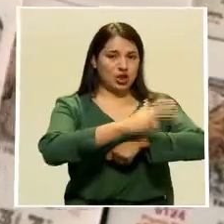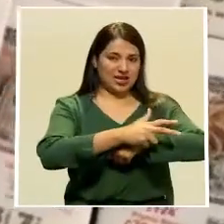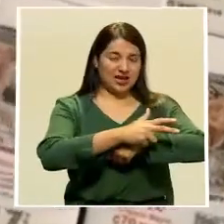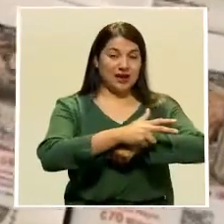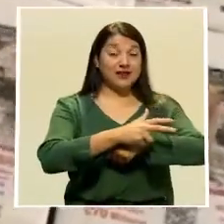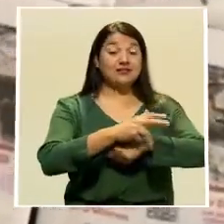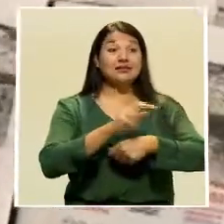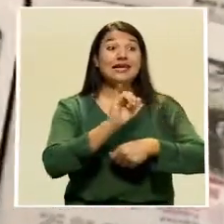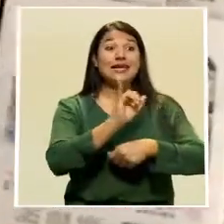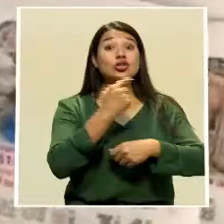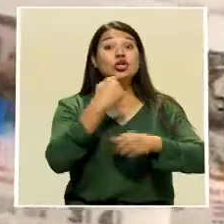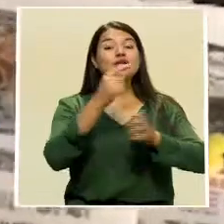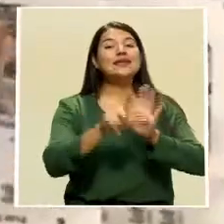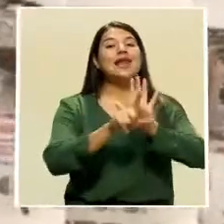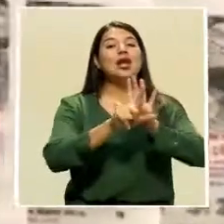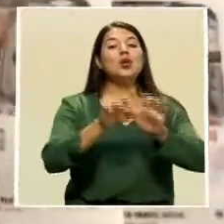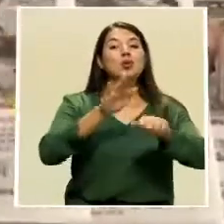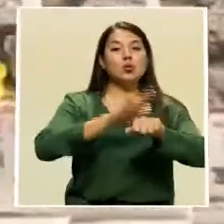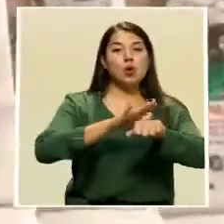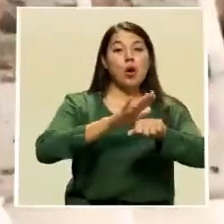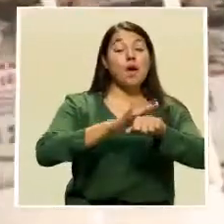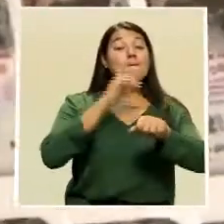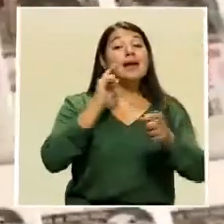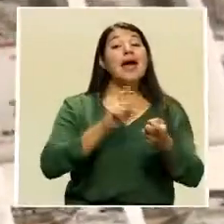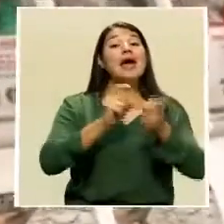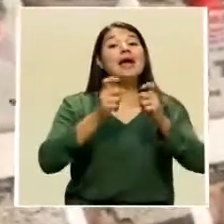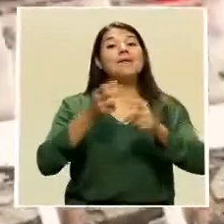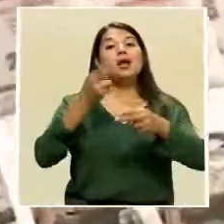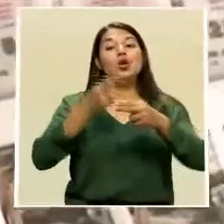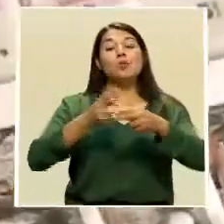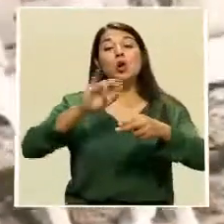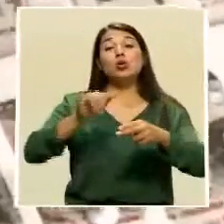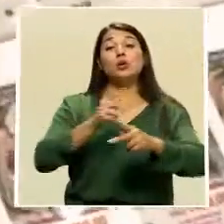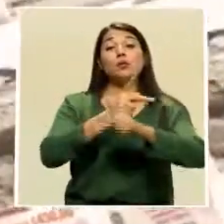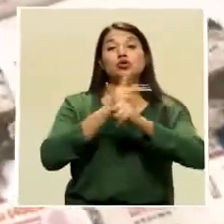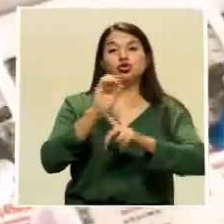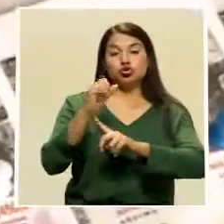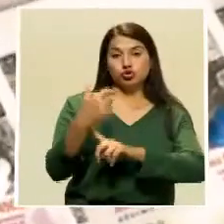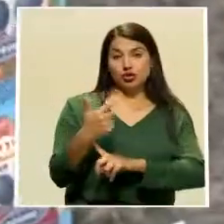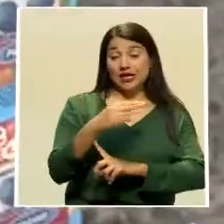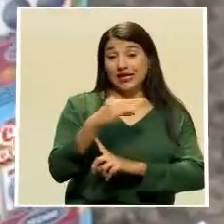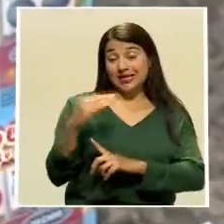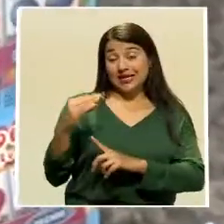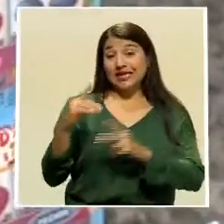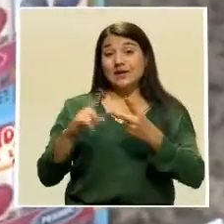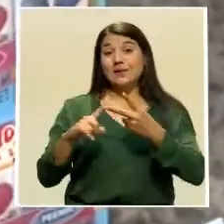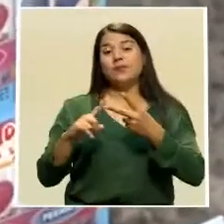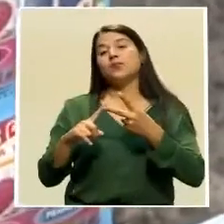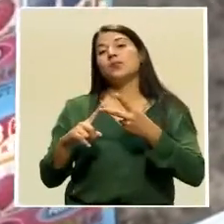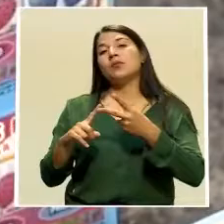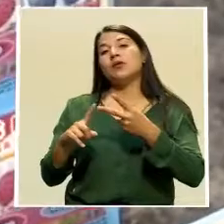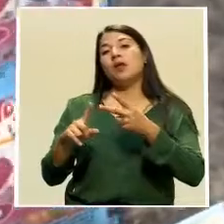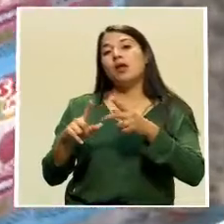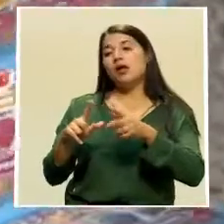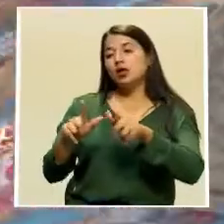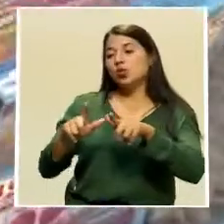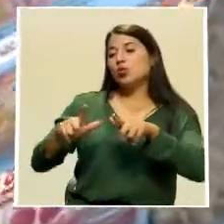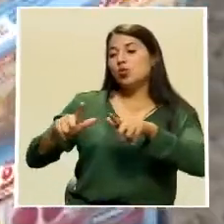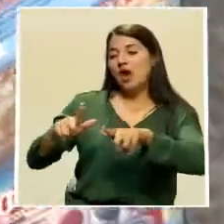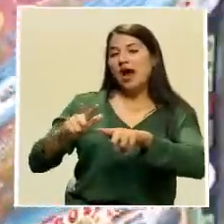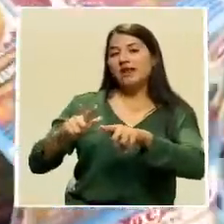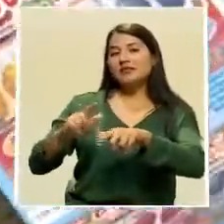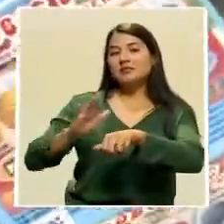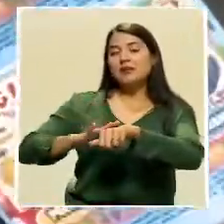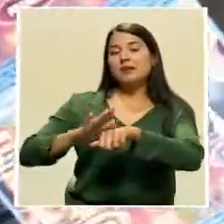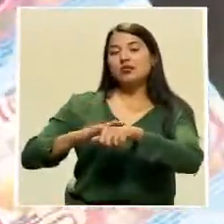Ley de Autorización para el Cambio de Nombre de la Junta de Protección Social y establecimiento de la distribución de rentas de